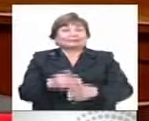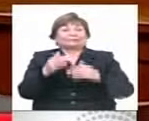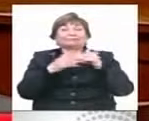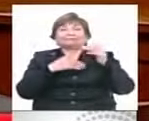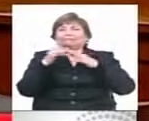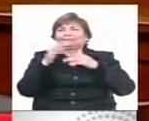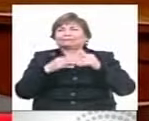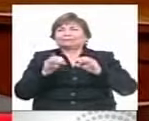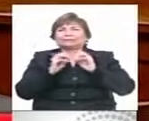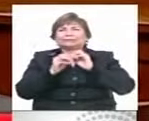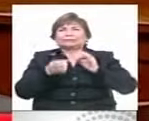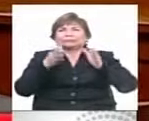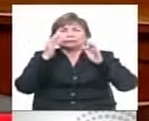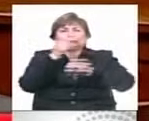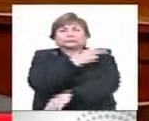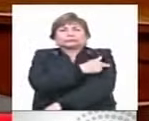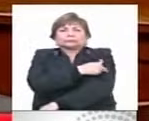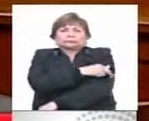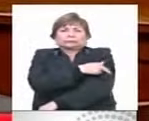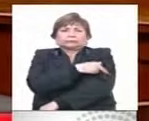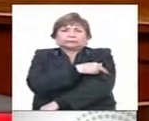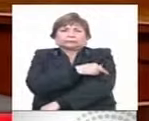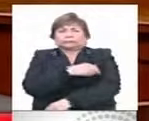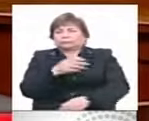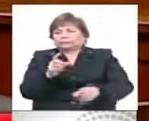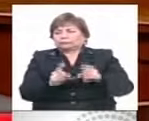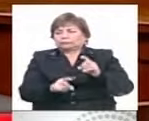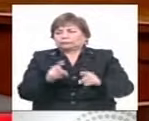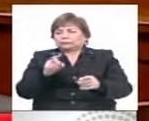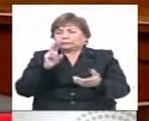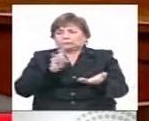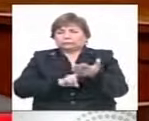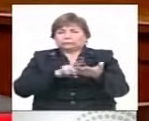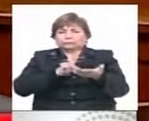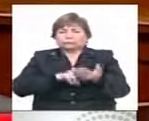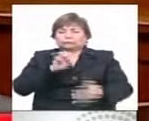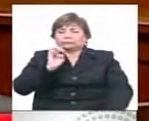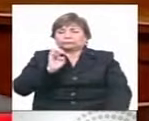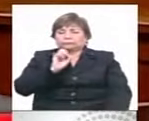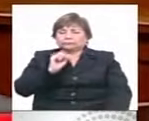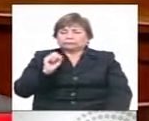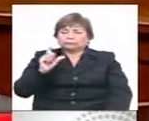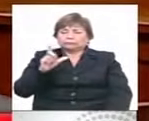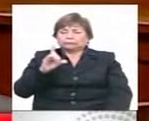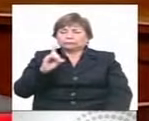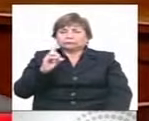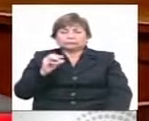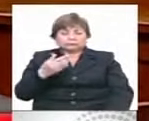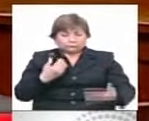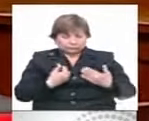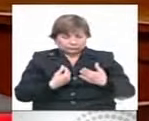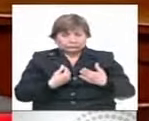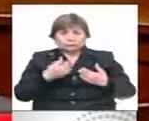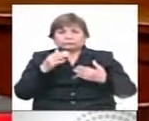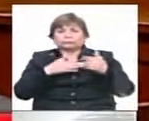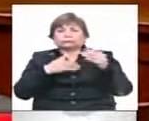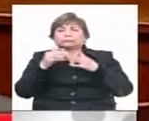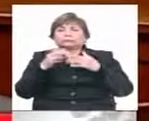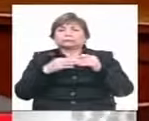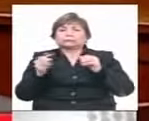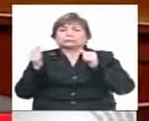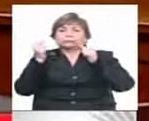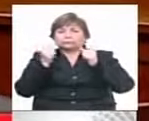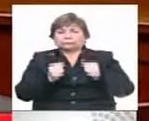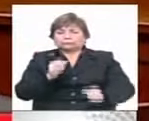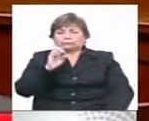Infraestructura hospitalaria. En el caso de los asegurados de eSalud, se tiene programada la construcción de establecimientos